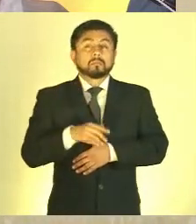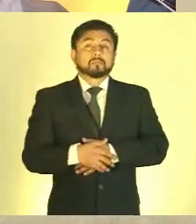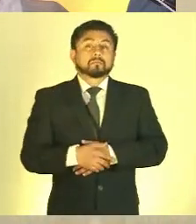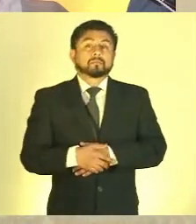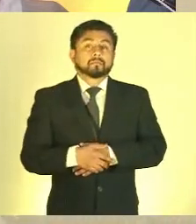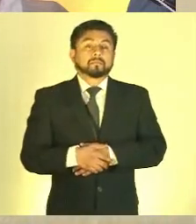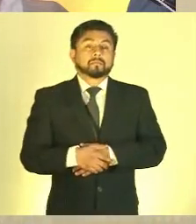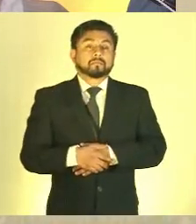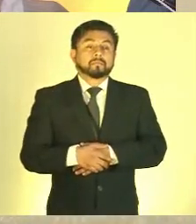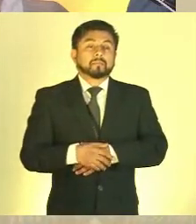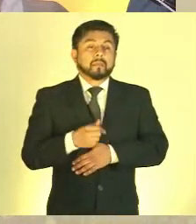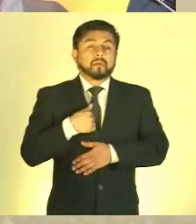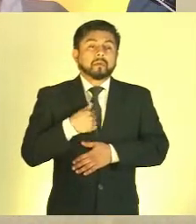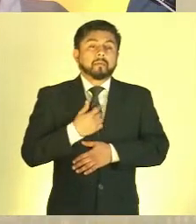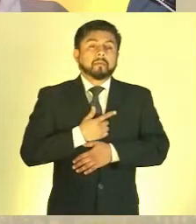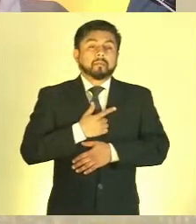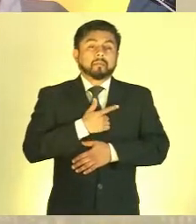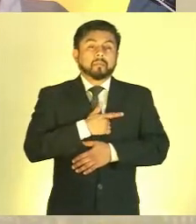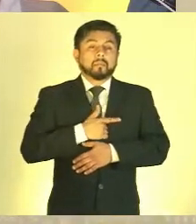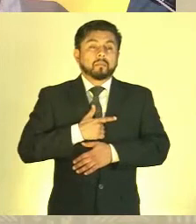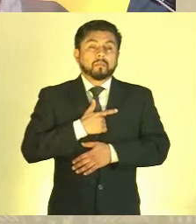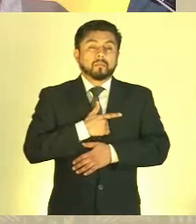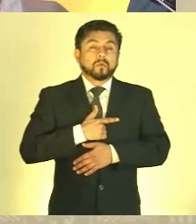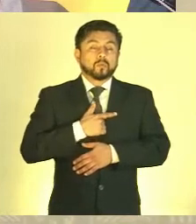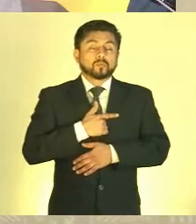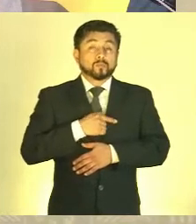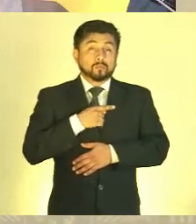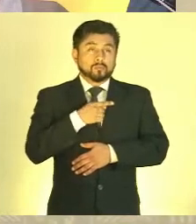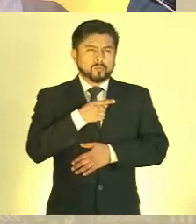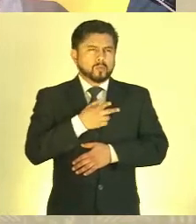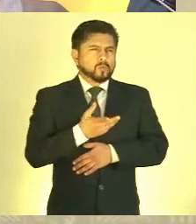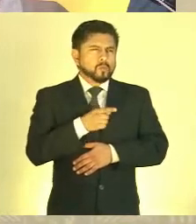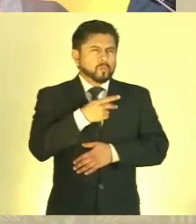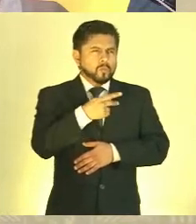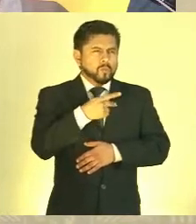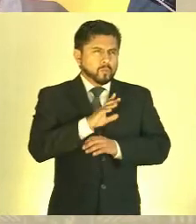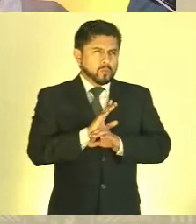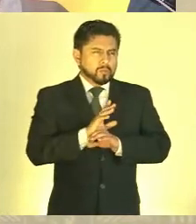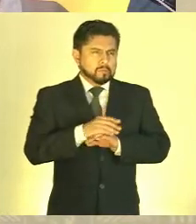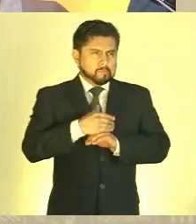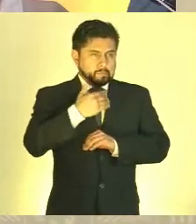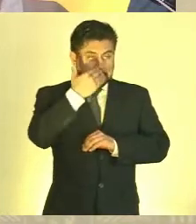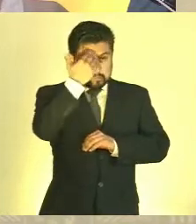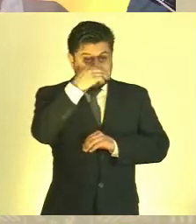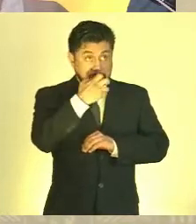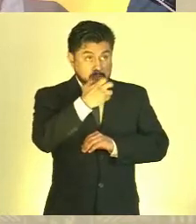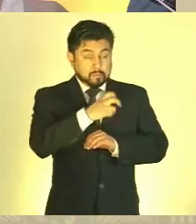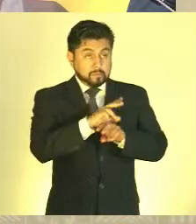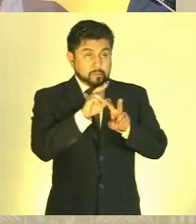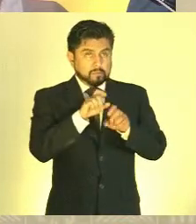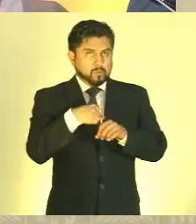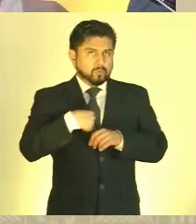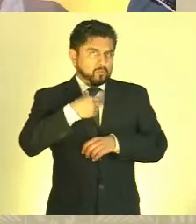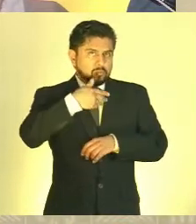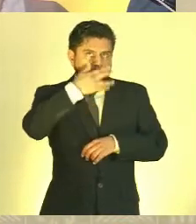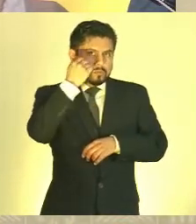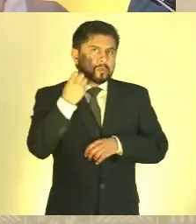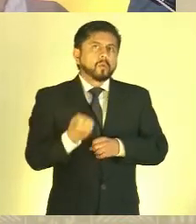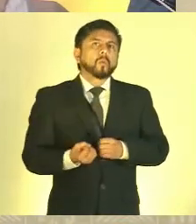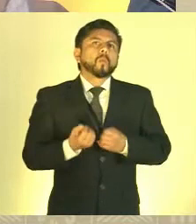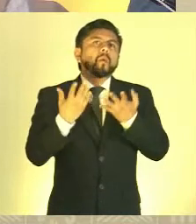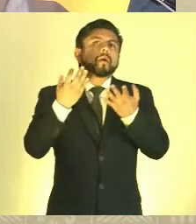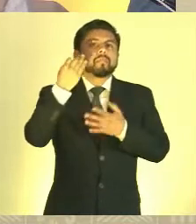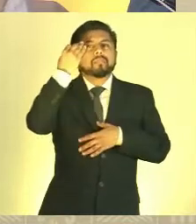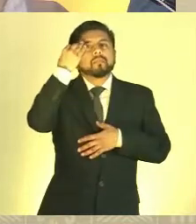a mí me maravilló el conocimiento que tú, no sé en cuánto tiempo escribiste este libro, pero el conocimiento que